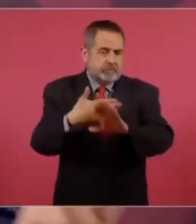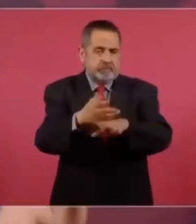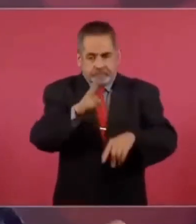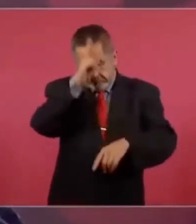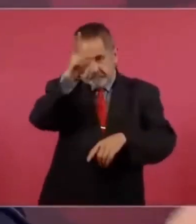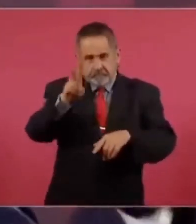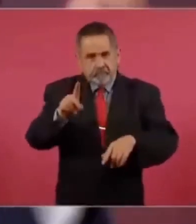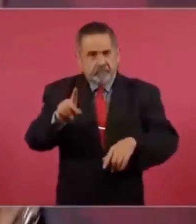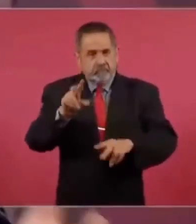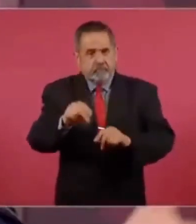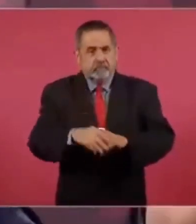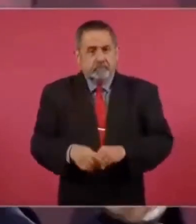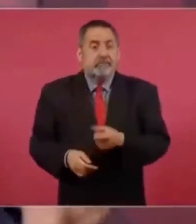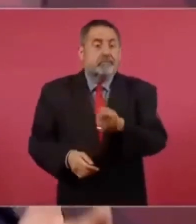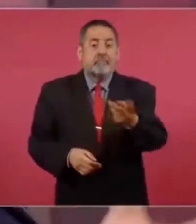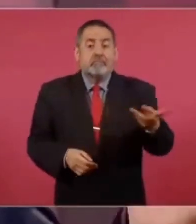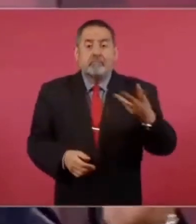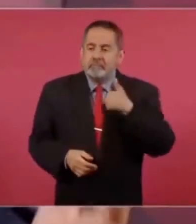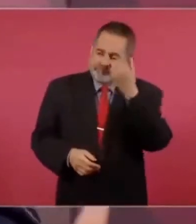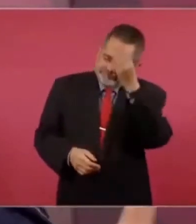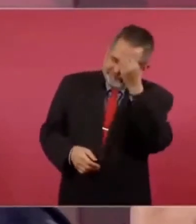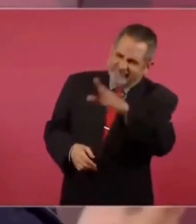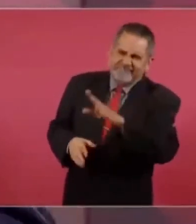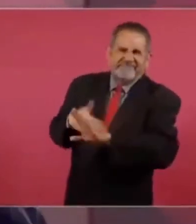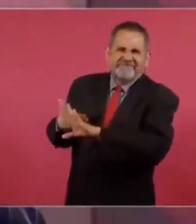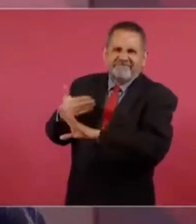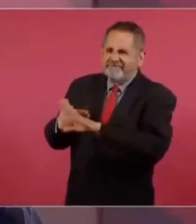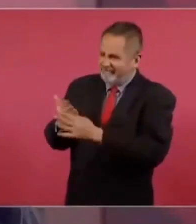porque hay quienes quieren